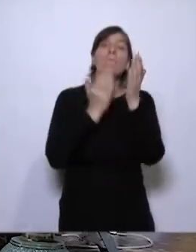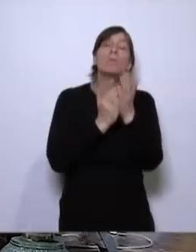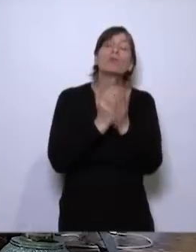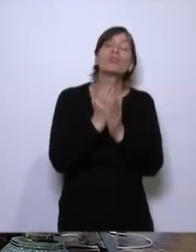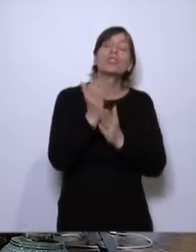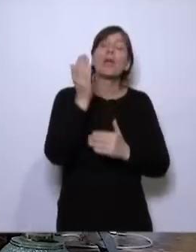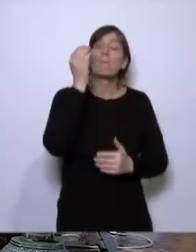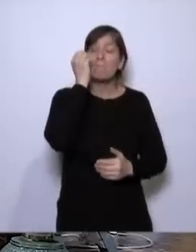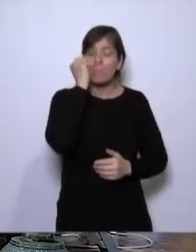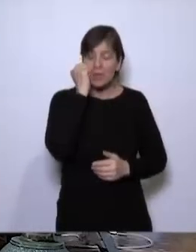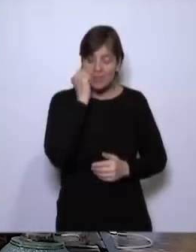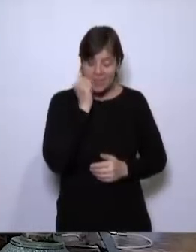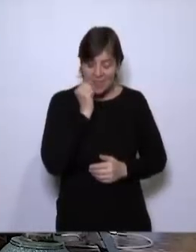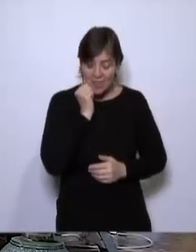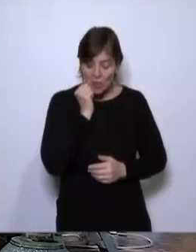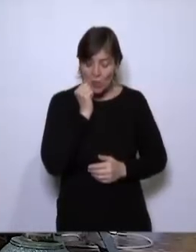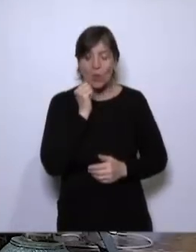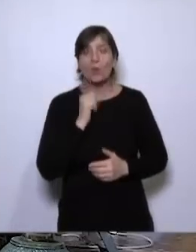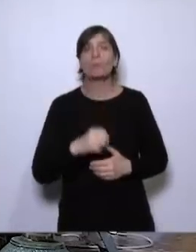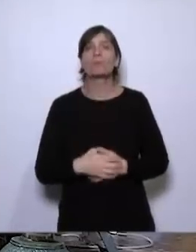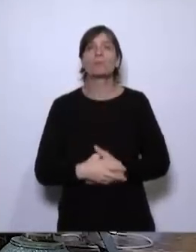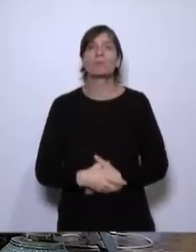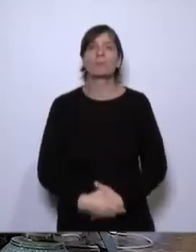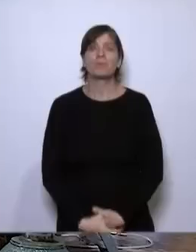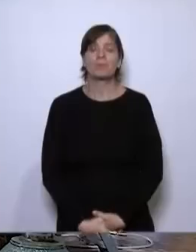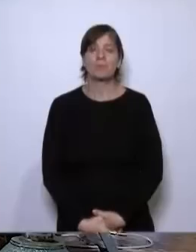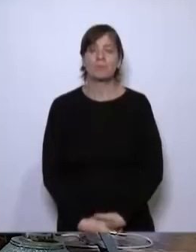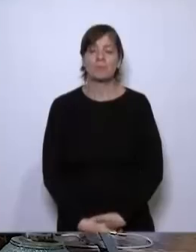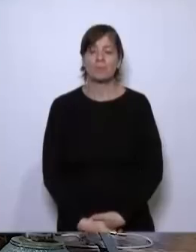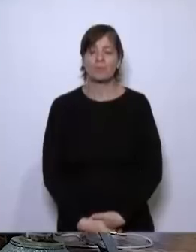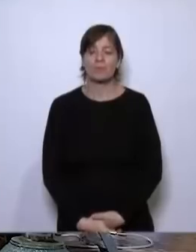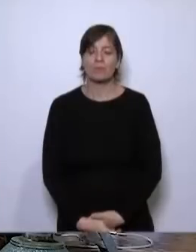la gloria por siempre,